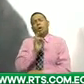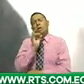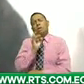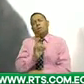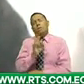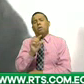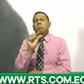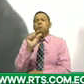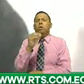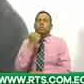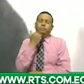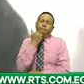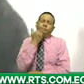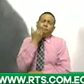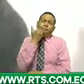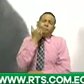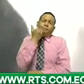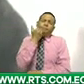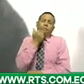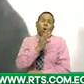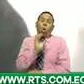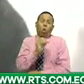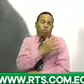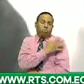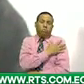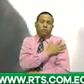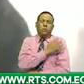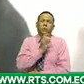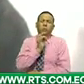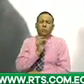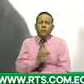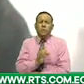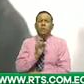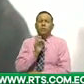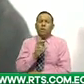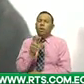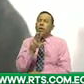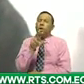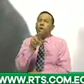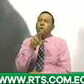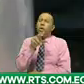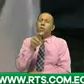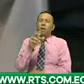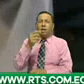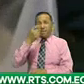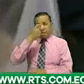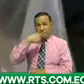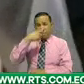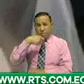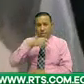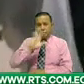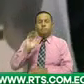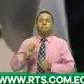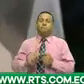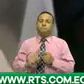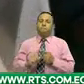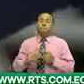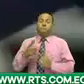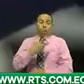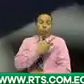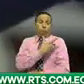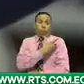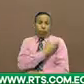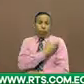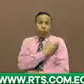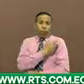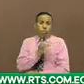de fiebre, de dolor muscular, que asemeja a un resfriado común. La vacuna en generar los anticuerpos para